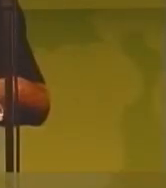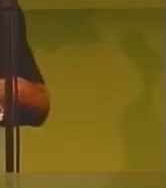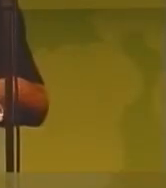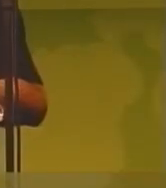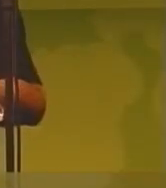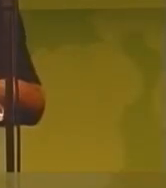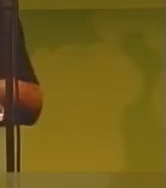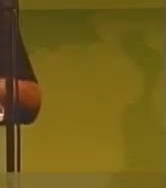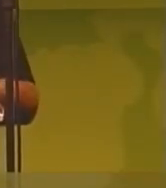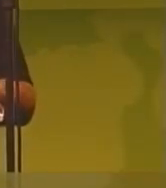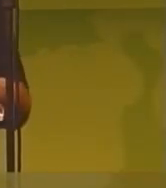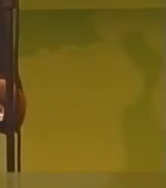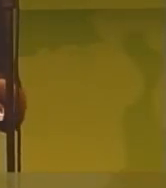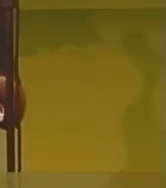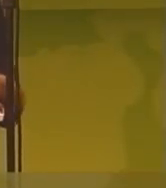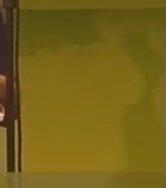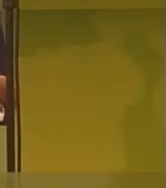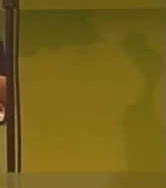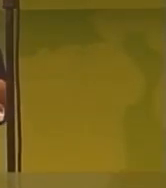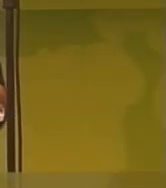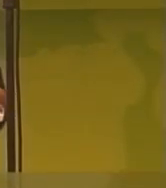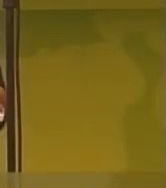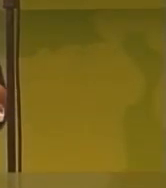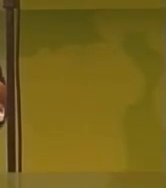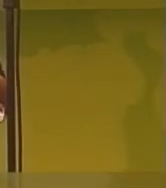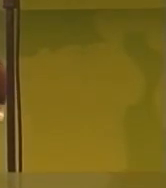Senhora e hermana presidenta Dilma,